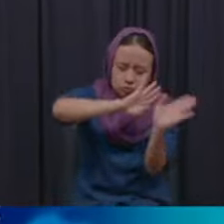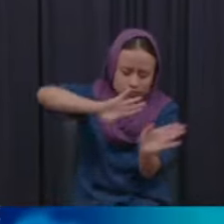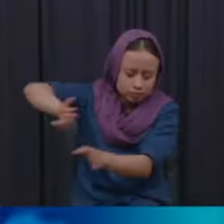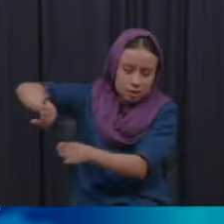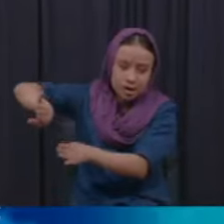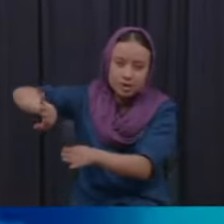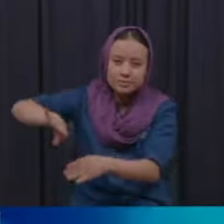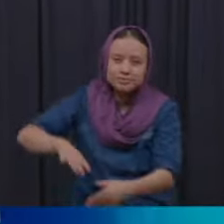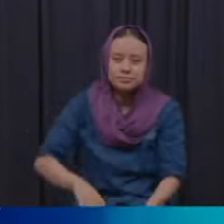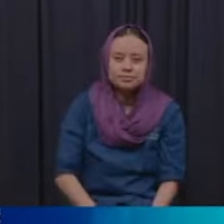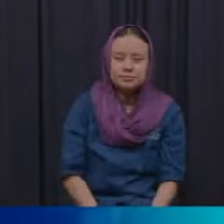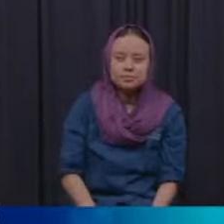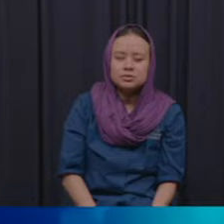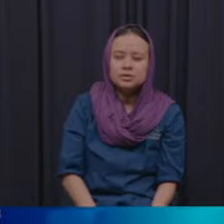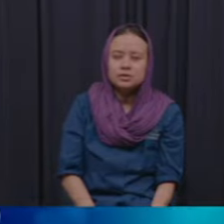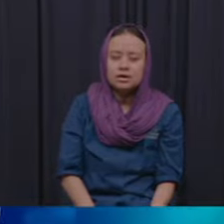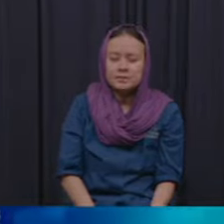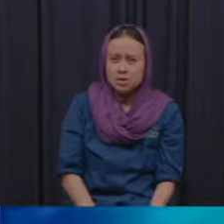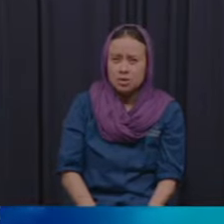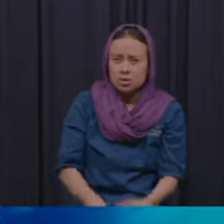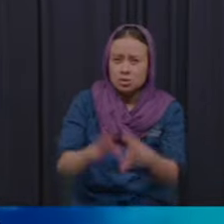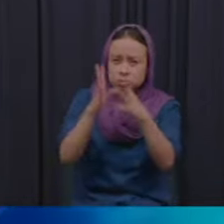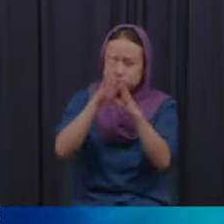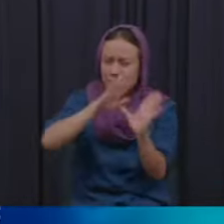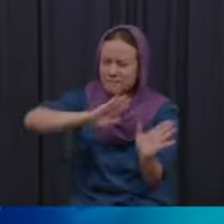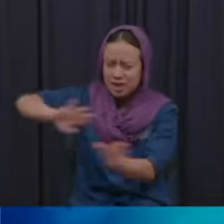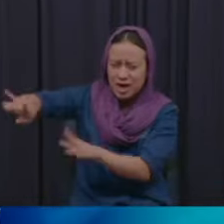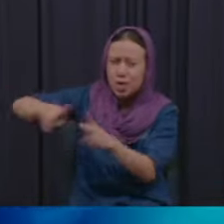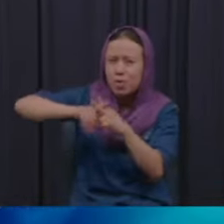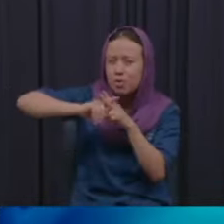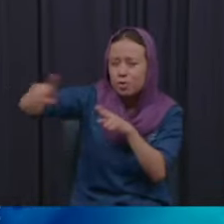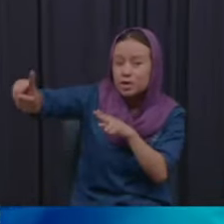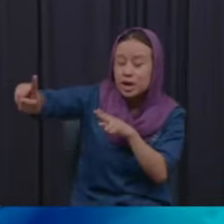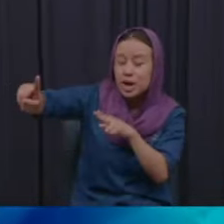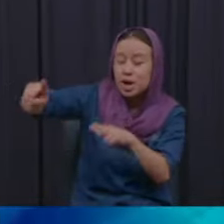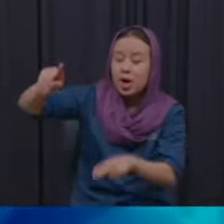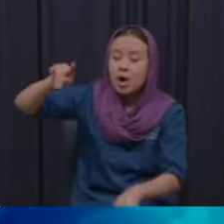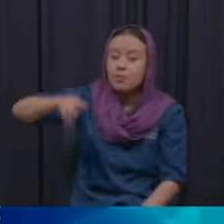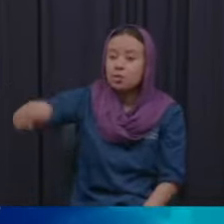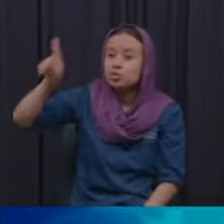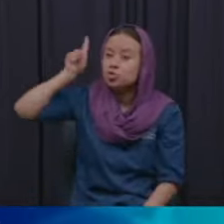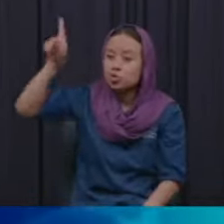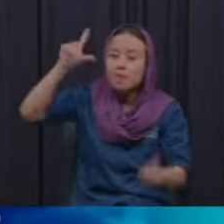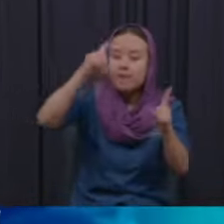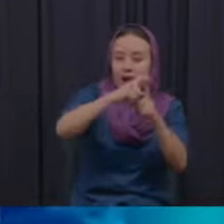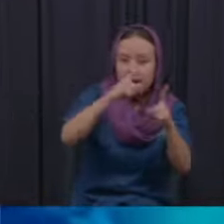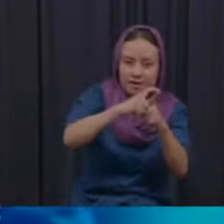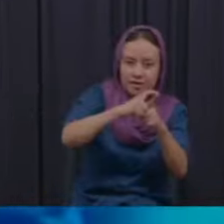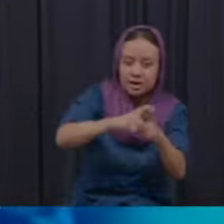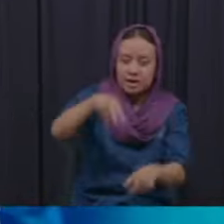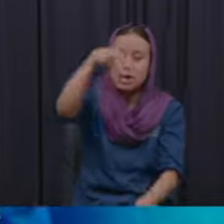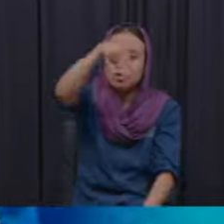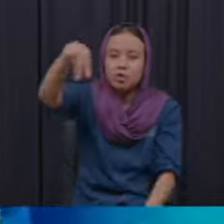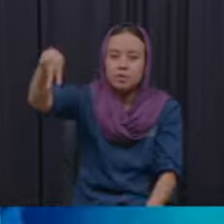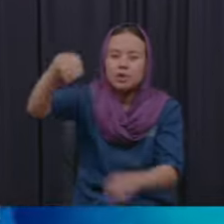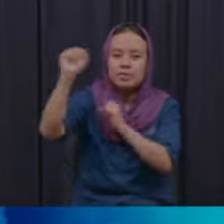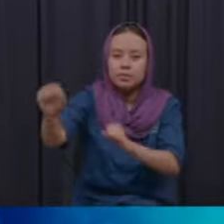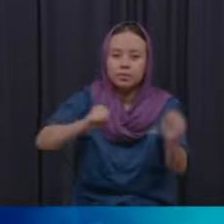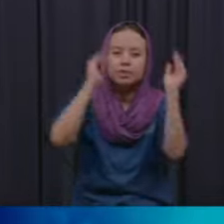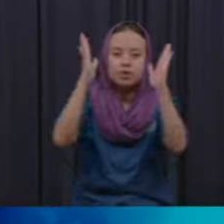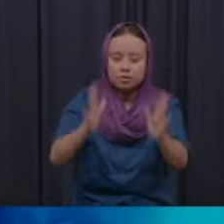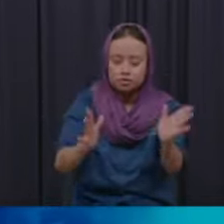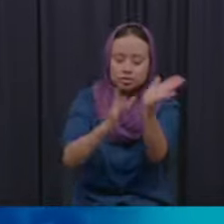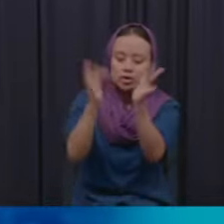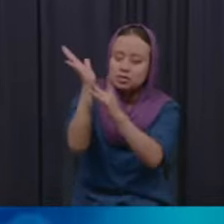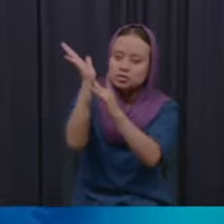esconden los demonios, empiecen a huir por el poder de la palabra, en el nombre poderoso